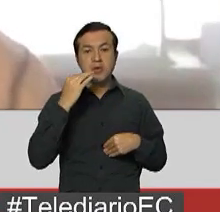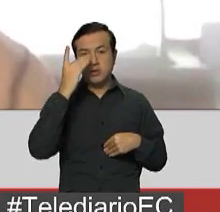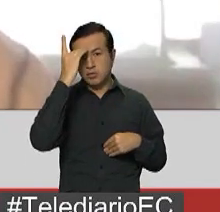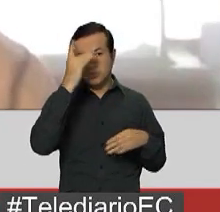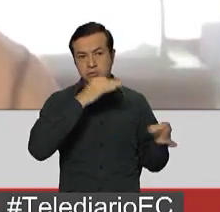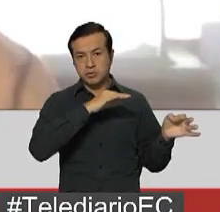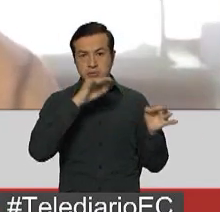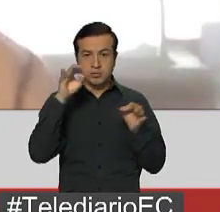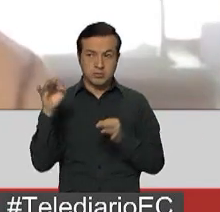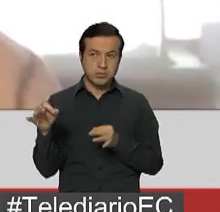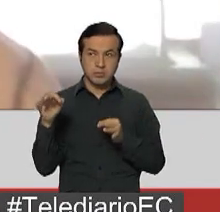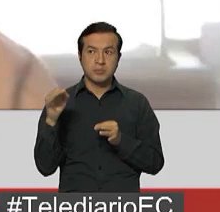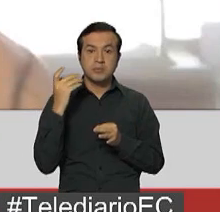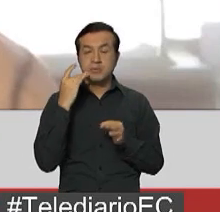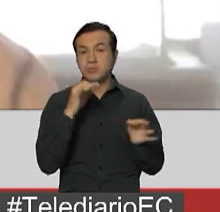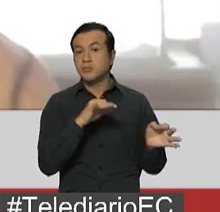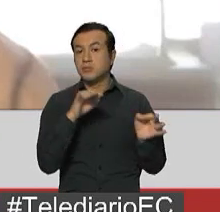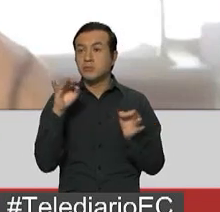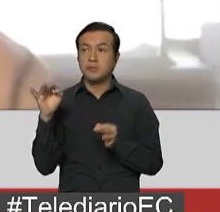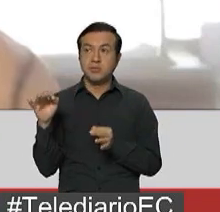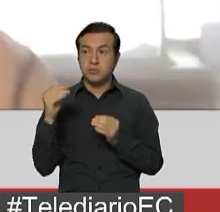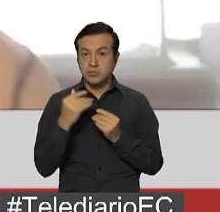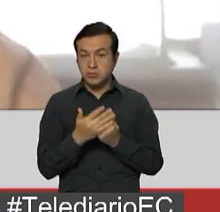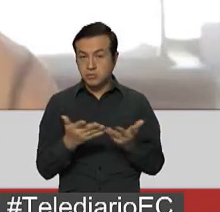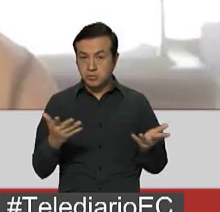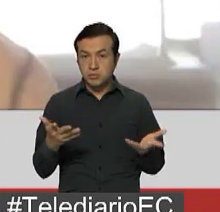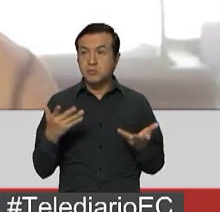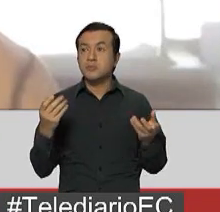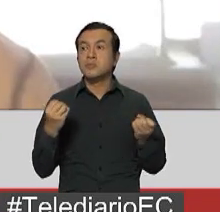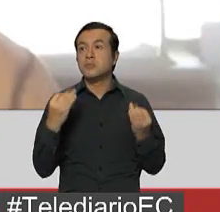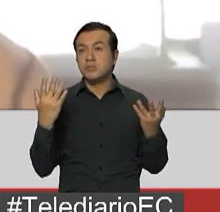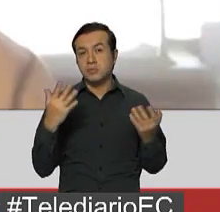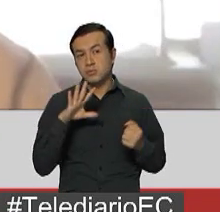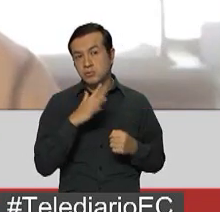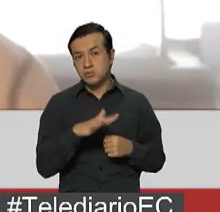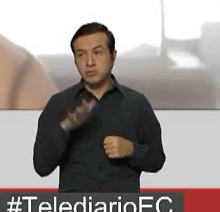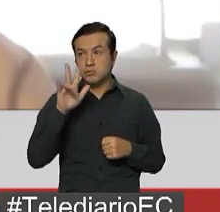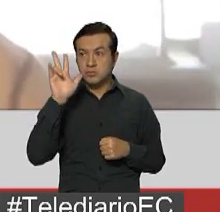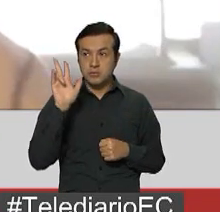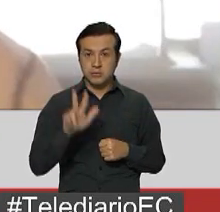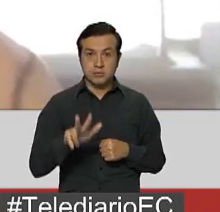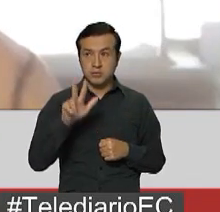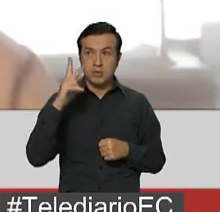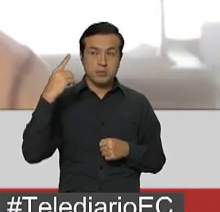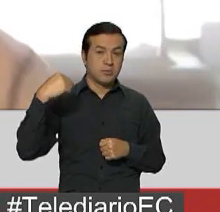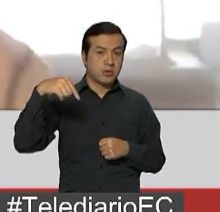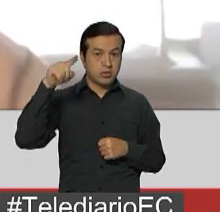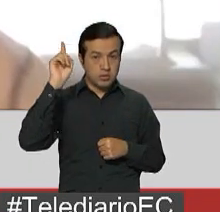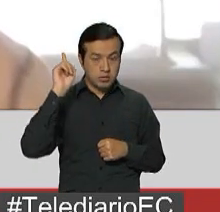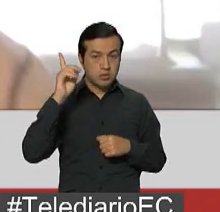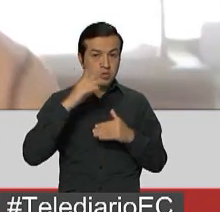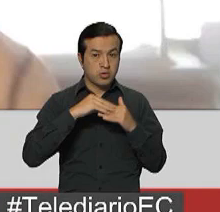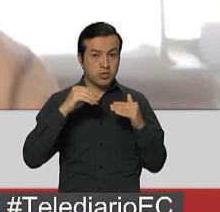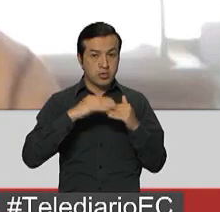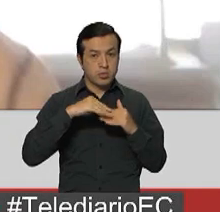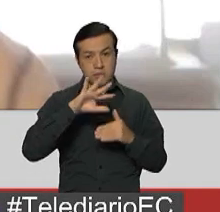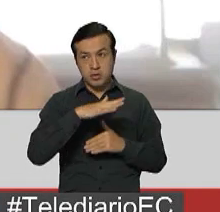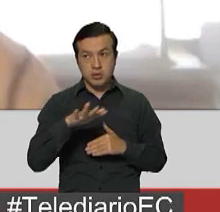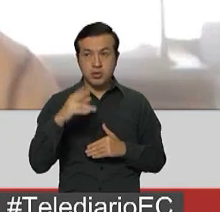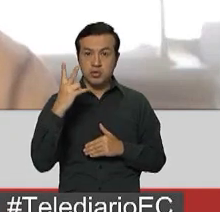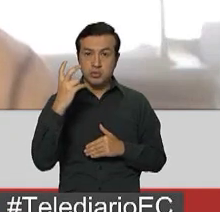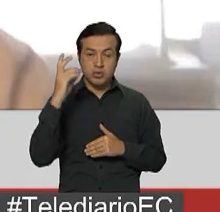montos que han sido diferidos de manera extraordinaria son alrededor de 3 mil millones eso significa más menos un